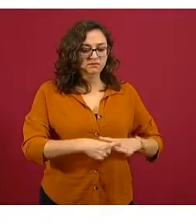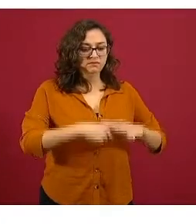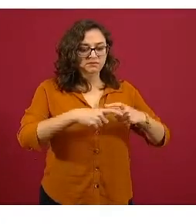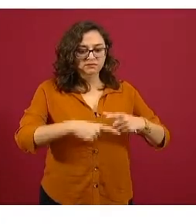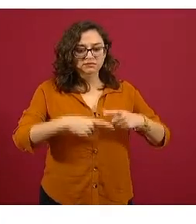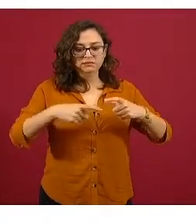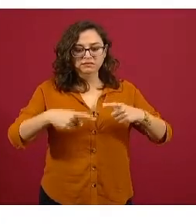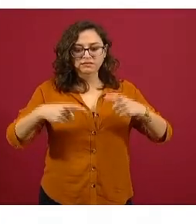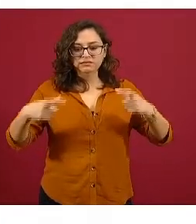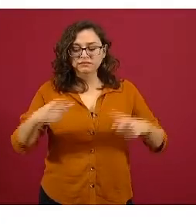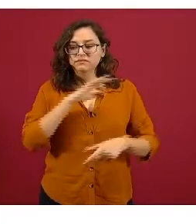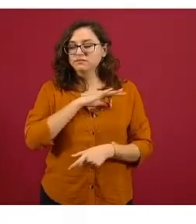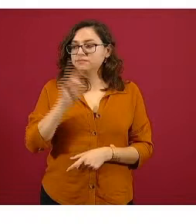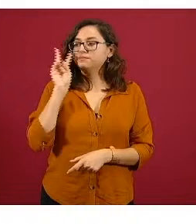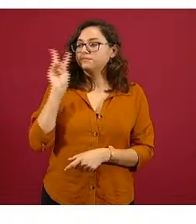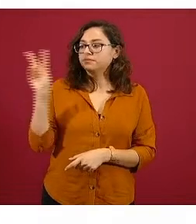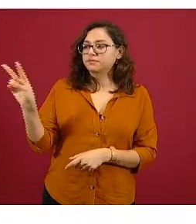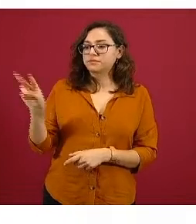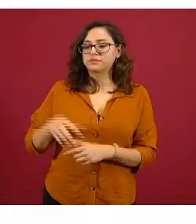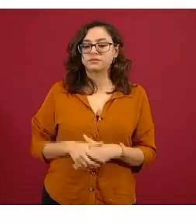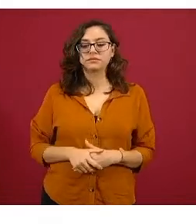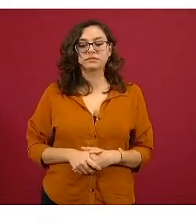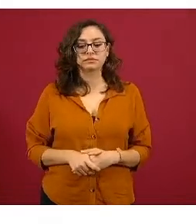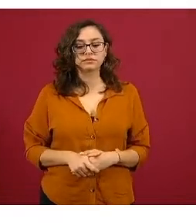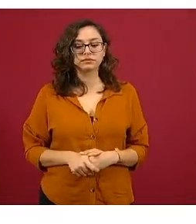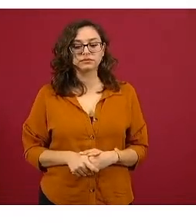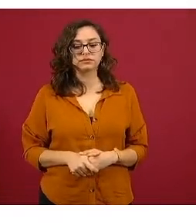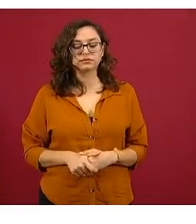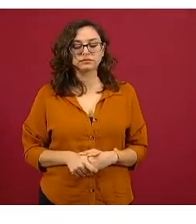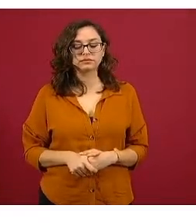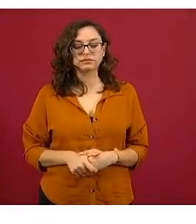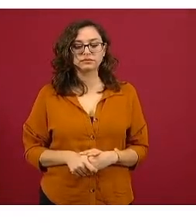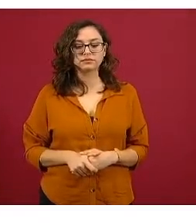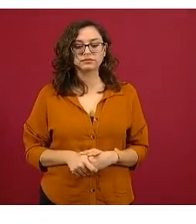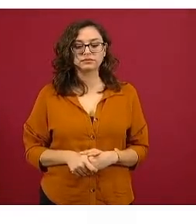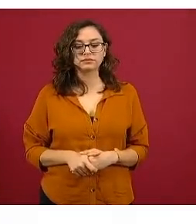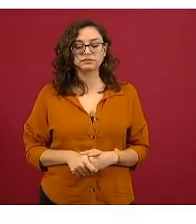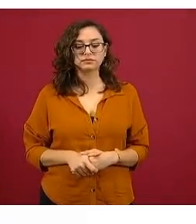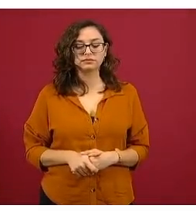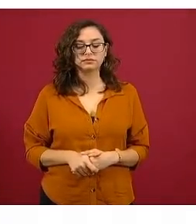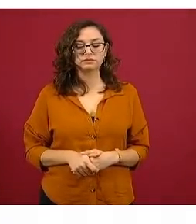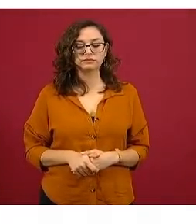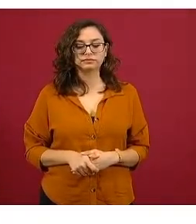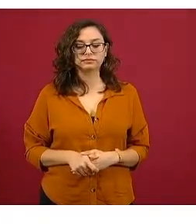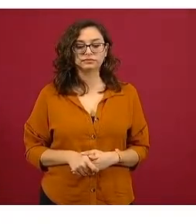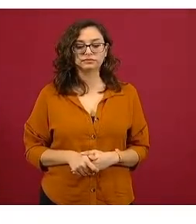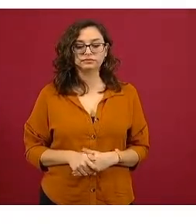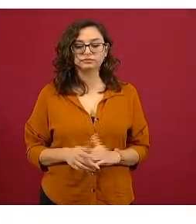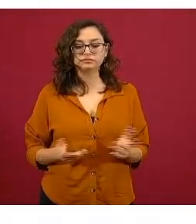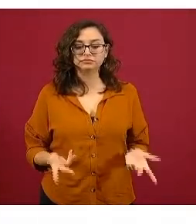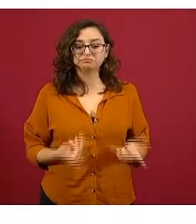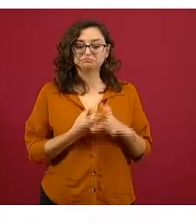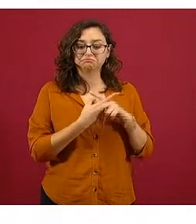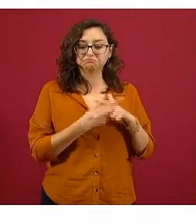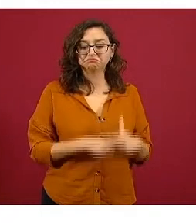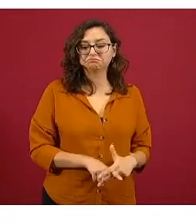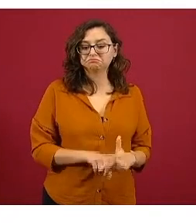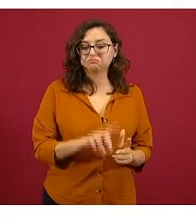continuo en el monto del valor de las ventas. De un valor original